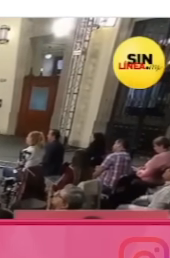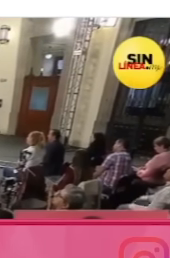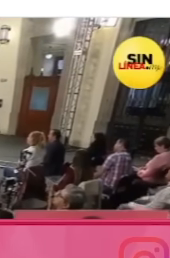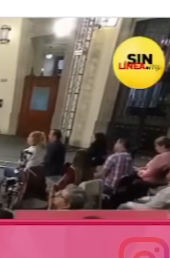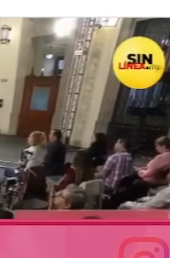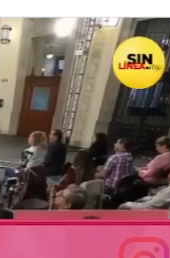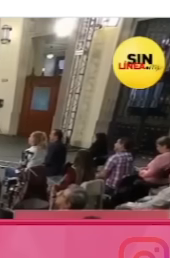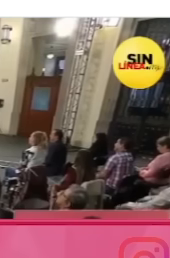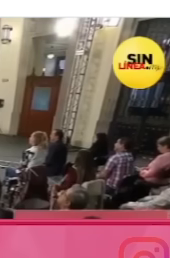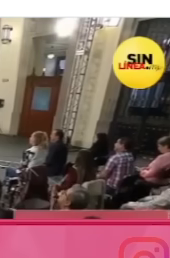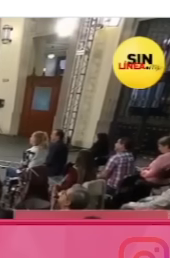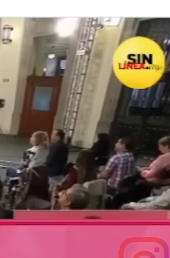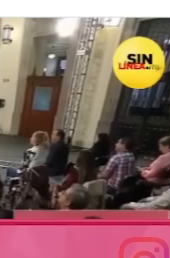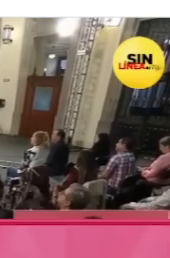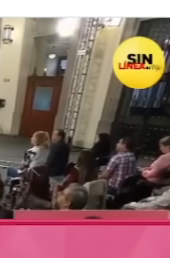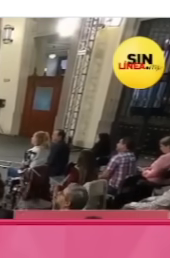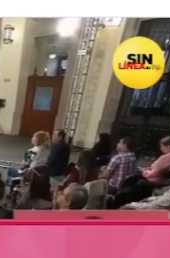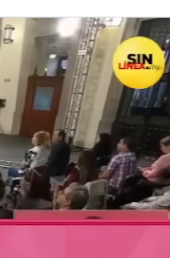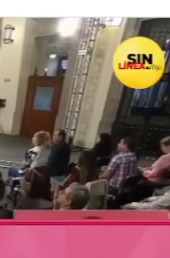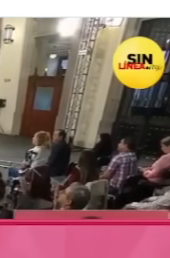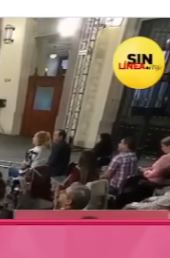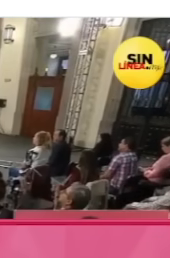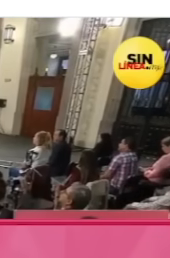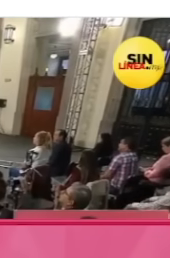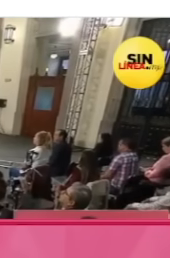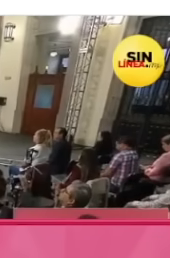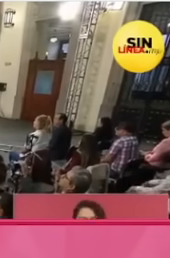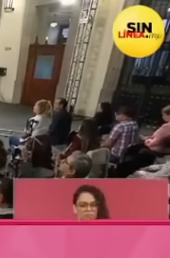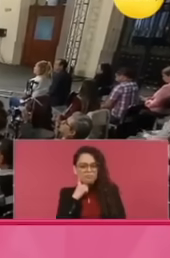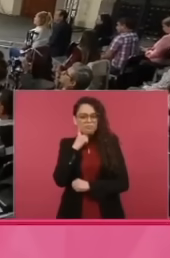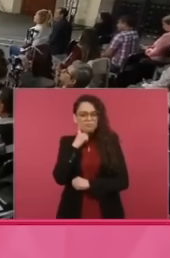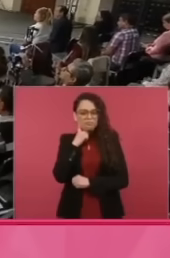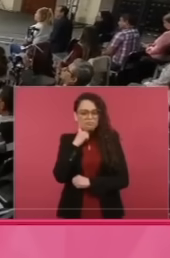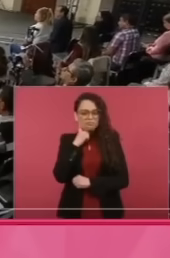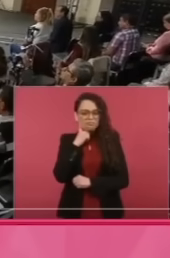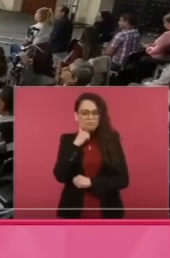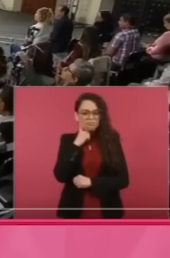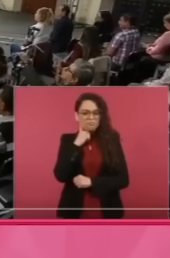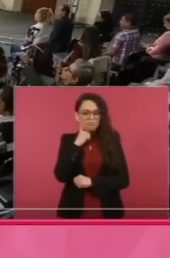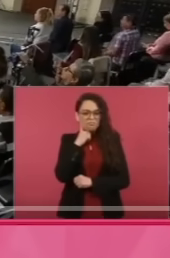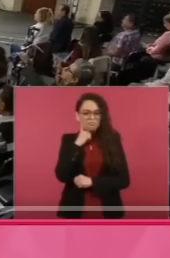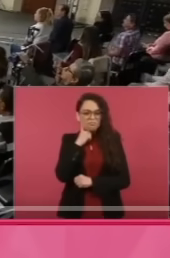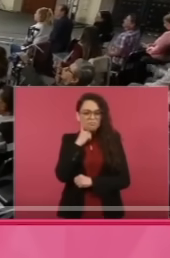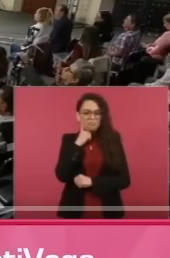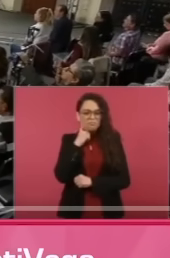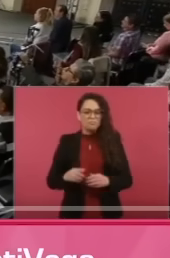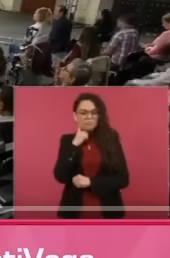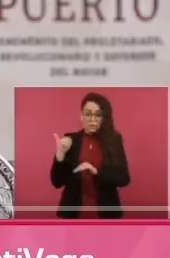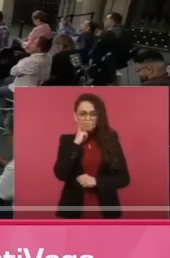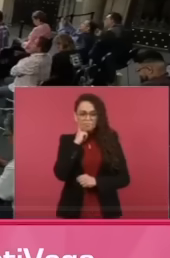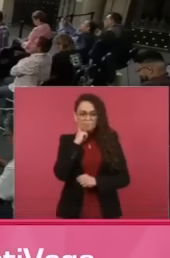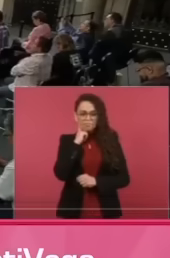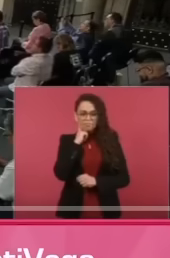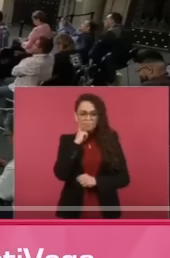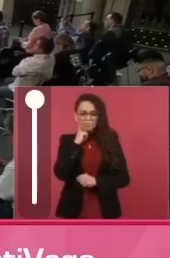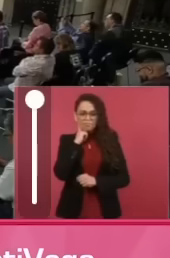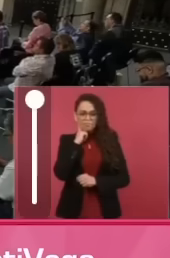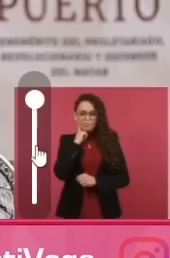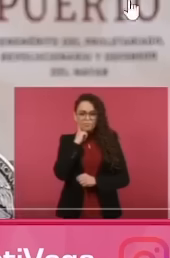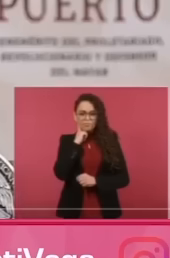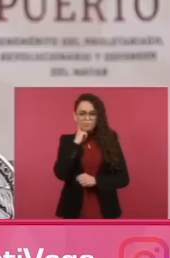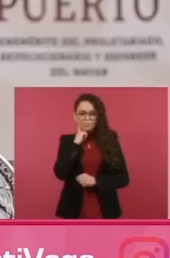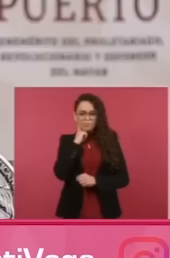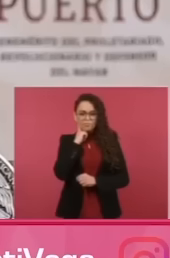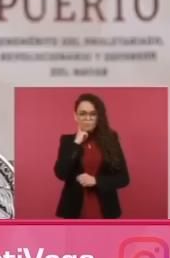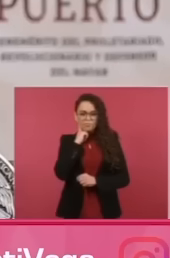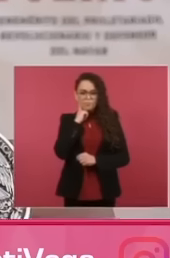real en Televisa. Y no solamente eso, sino que el presidente nos dio una noticia totalmente inesperada. Vamos.